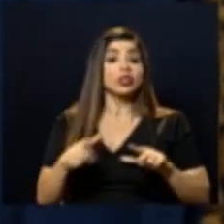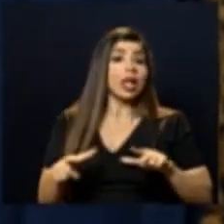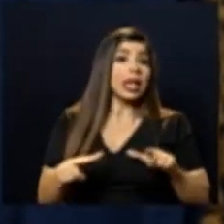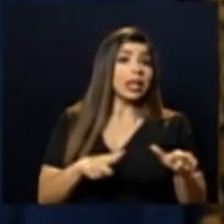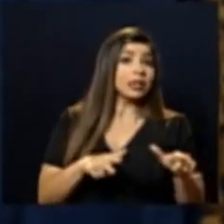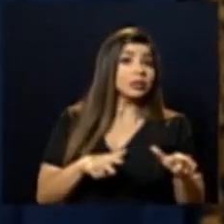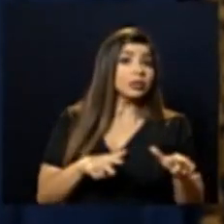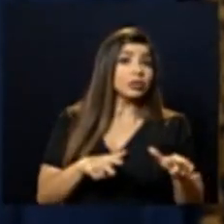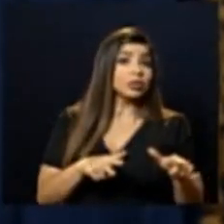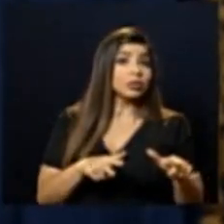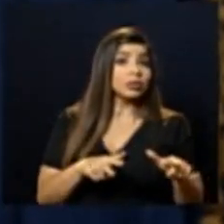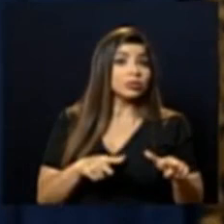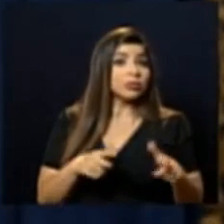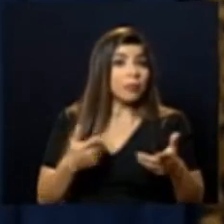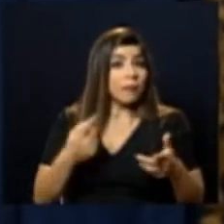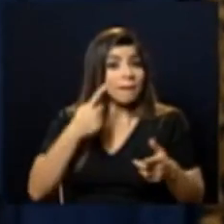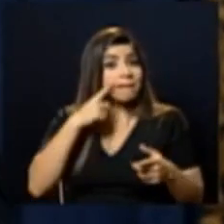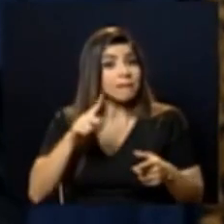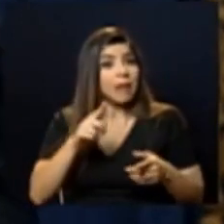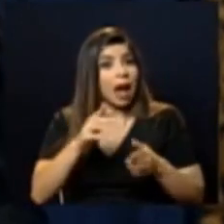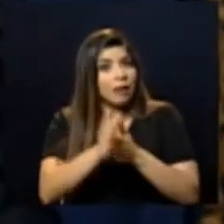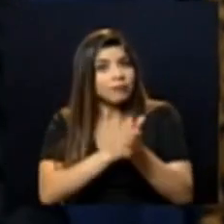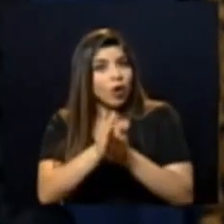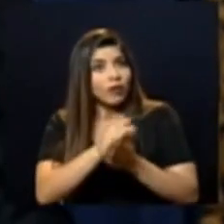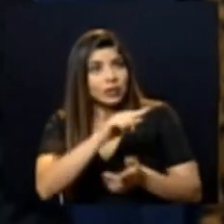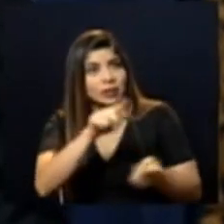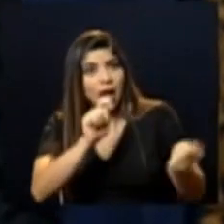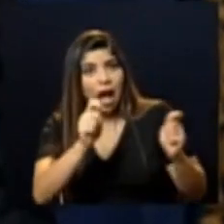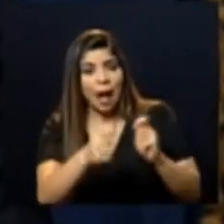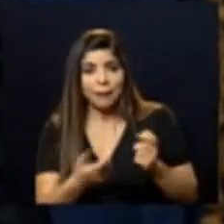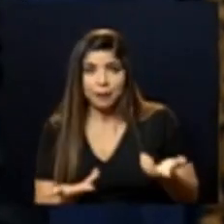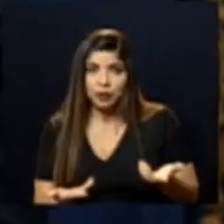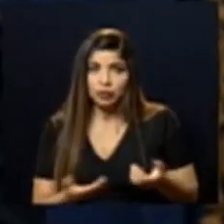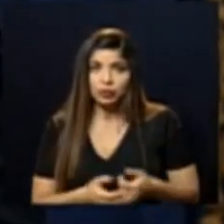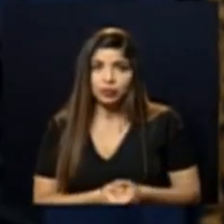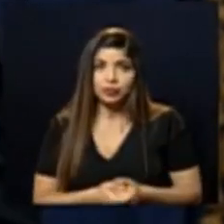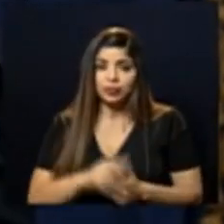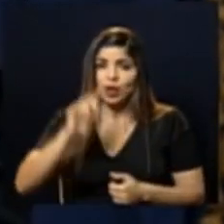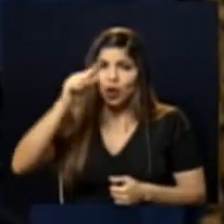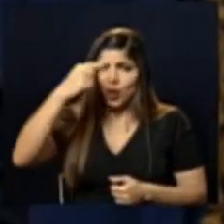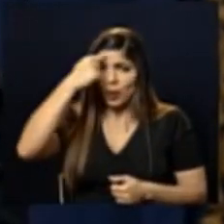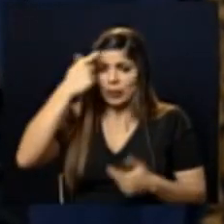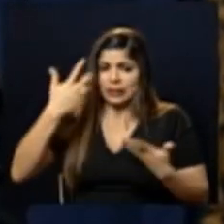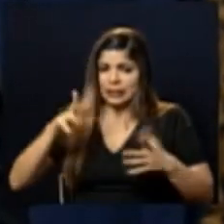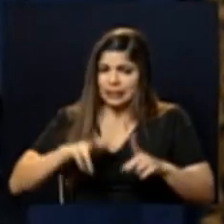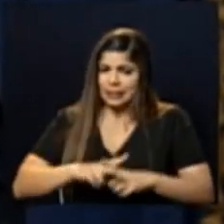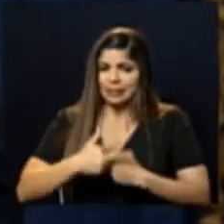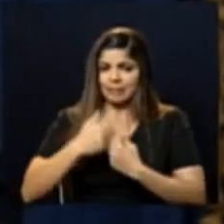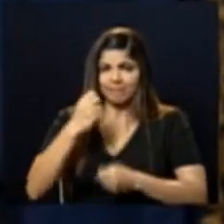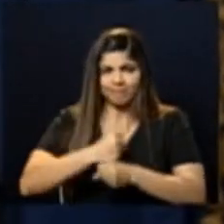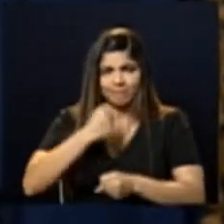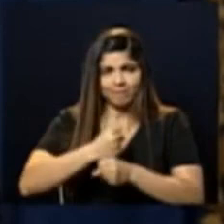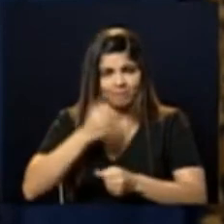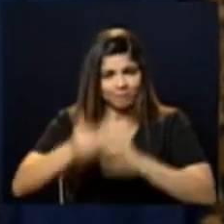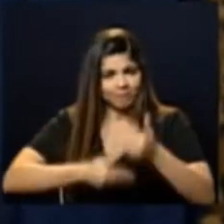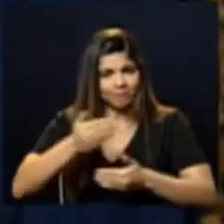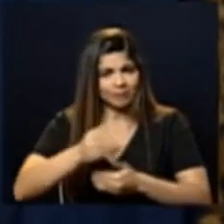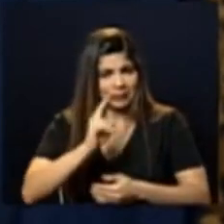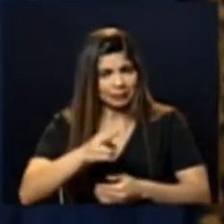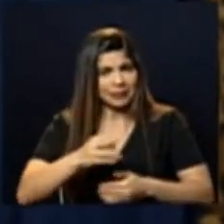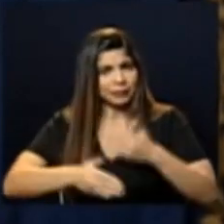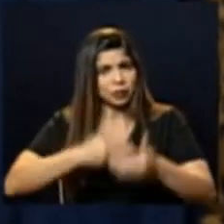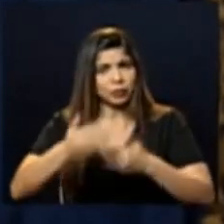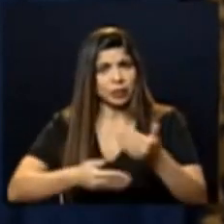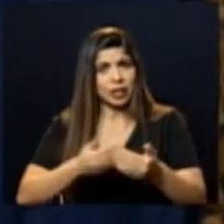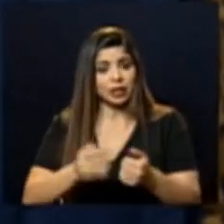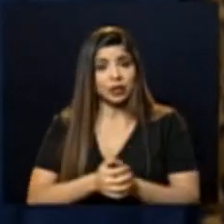listos para sacar mayor provecho de ellos. El gobierno ha emprendido acciones en esa ruta.